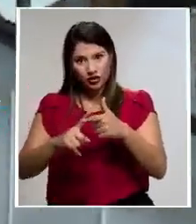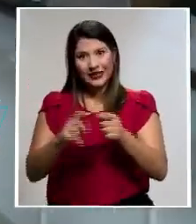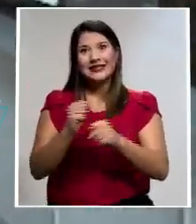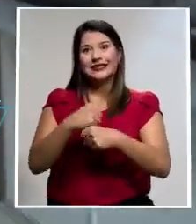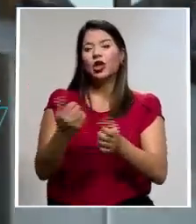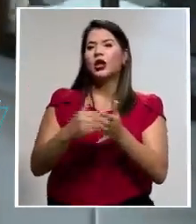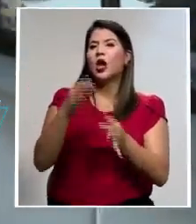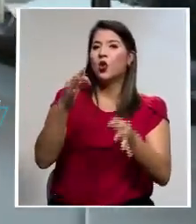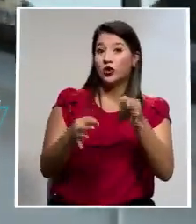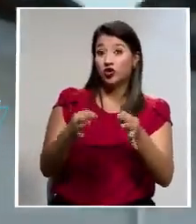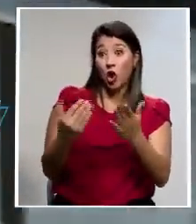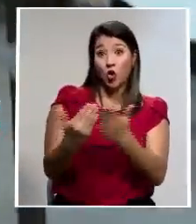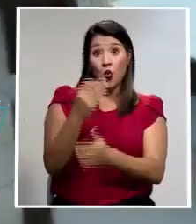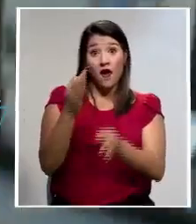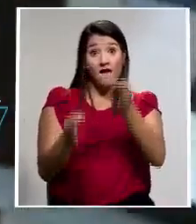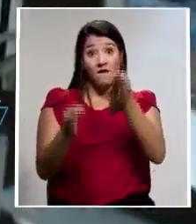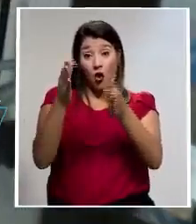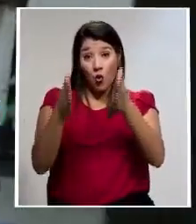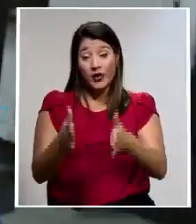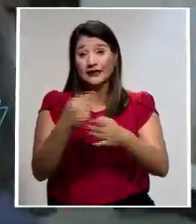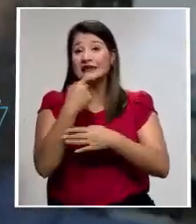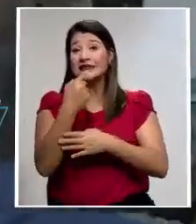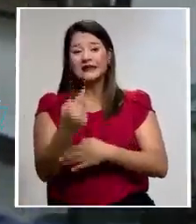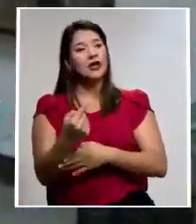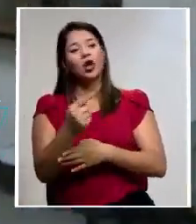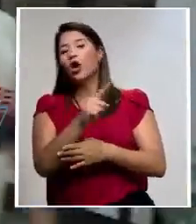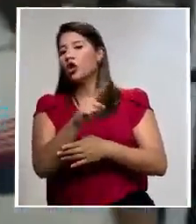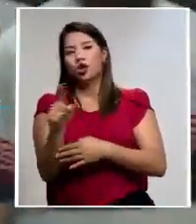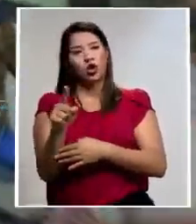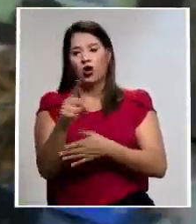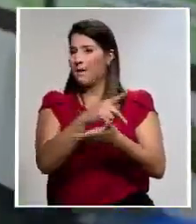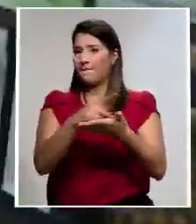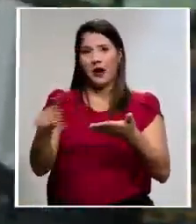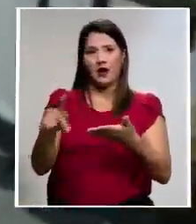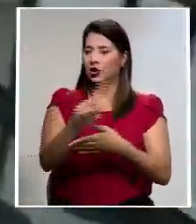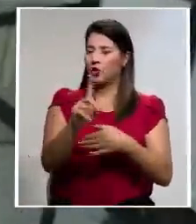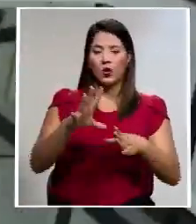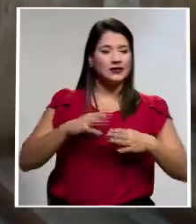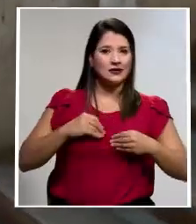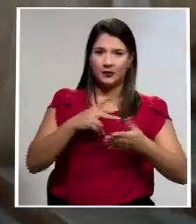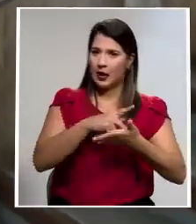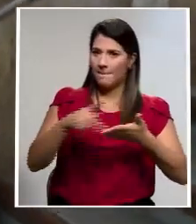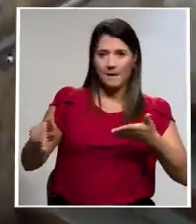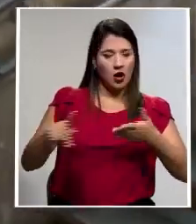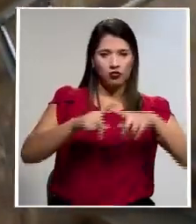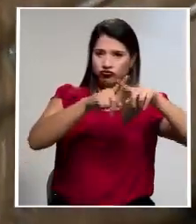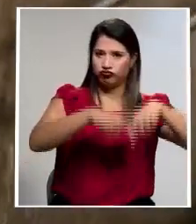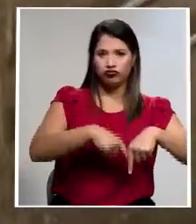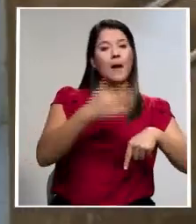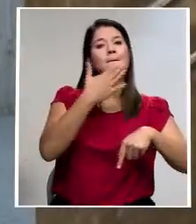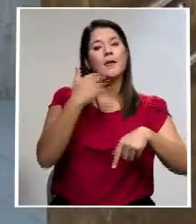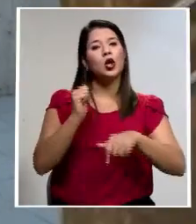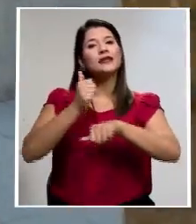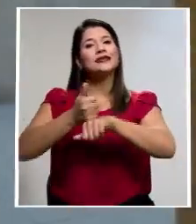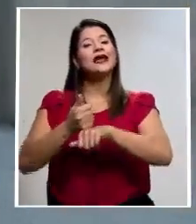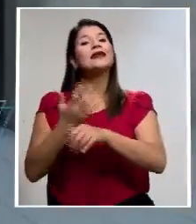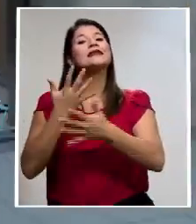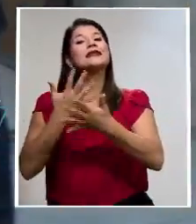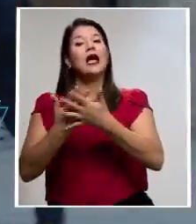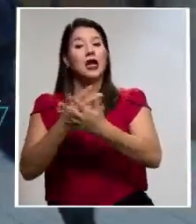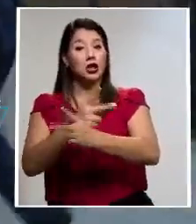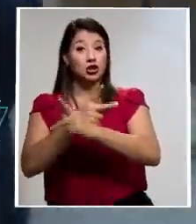OIJ en Escazú. La resolución del tribunal anuló la posibilidad de utilizar el pago de la fianza como medida alternativa a la prisión preventiva,